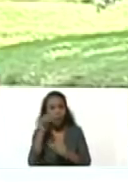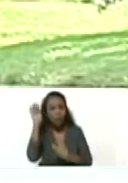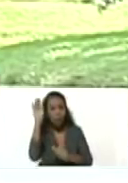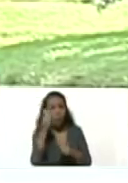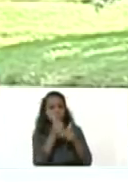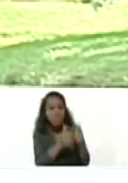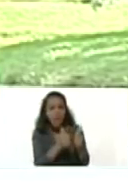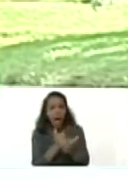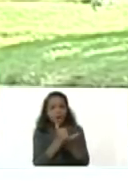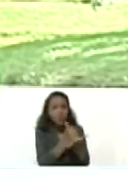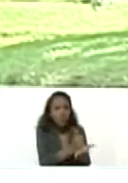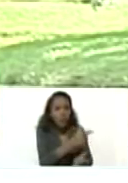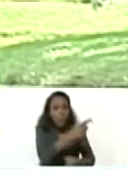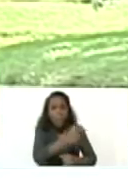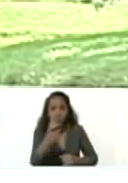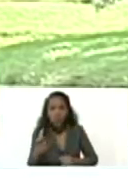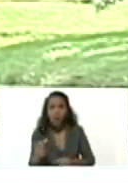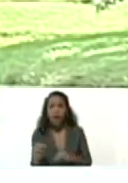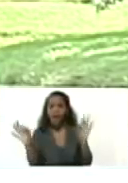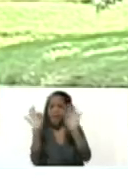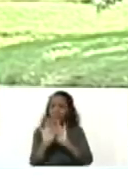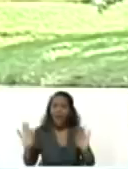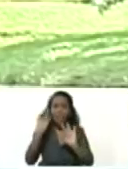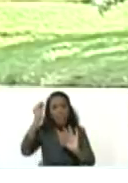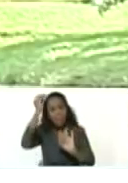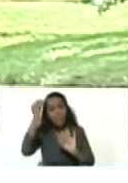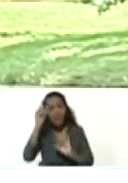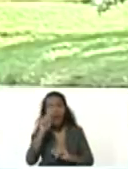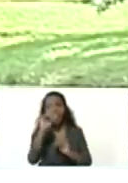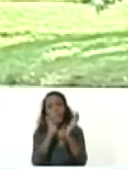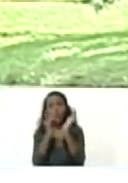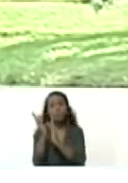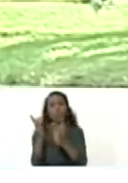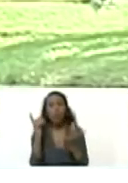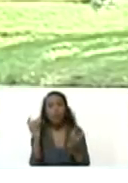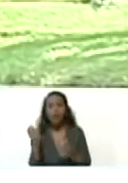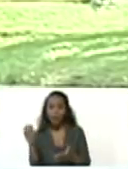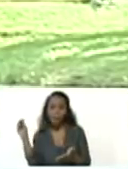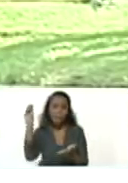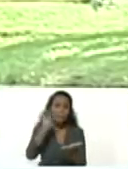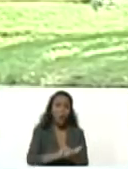existe. Nadie podrá pensar en un Cristo que imponga